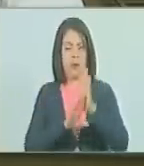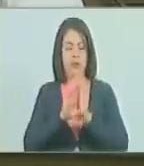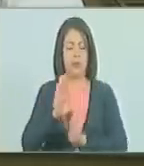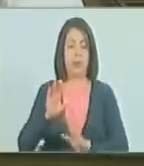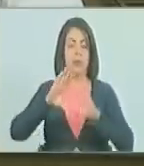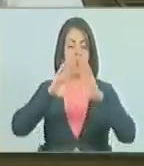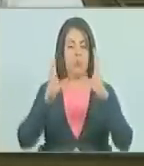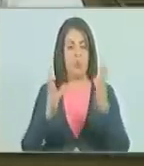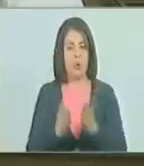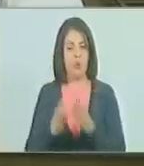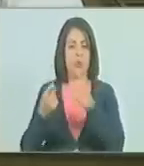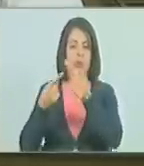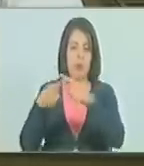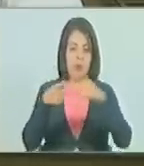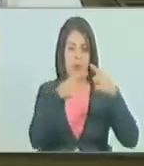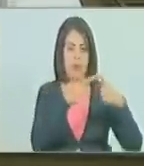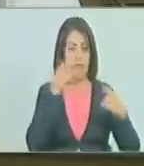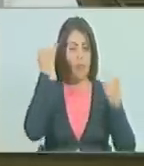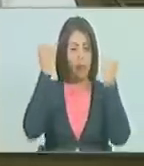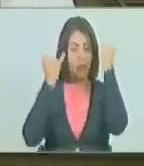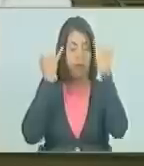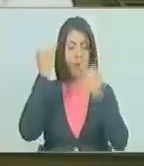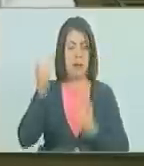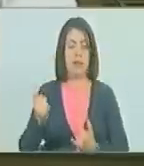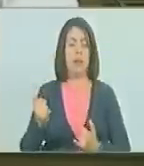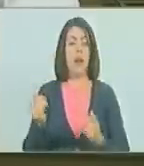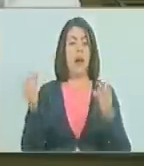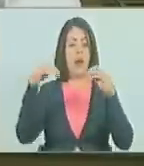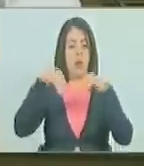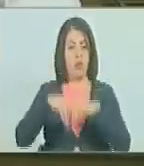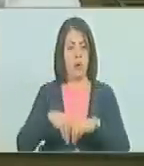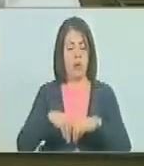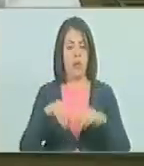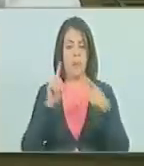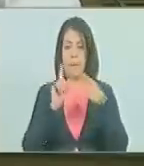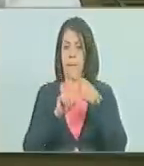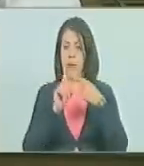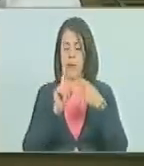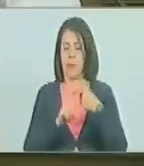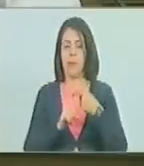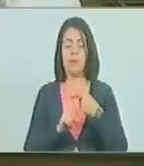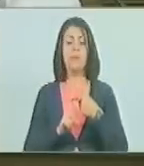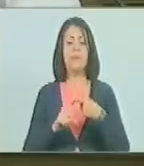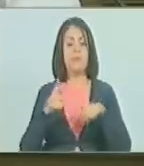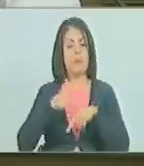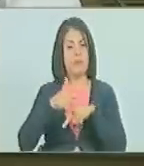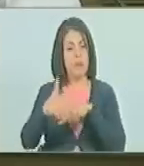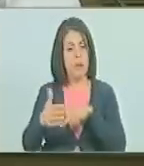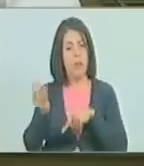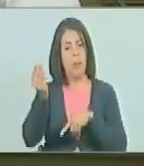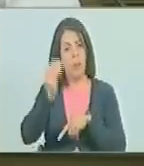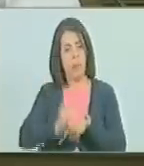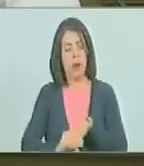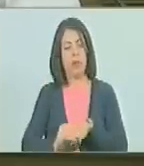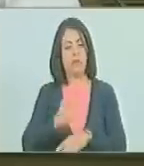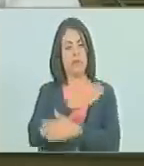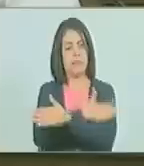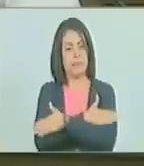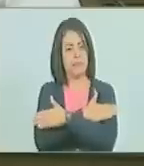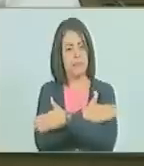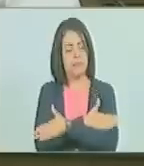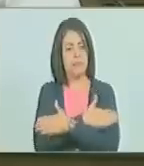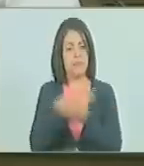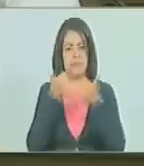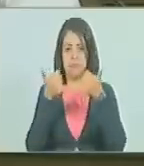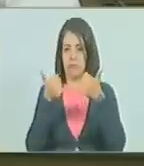un mundo multicéntrico y pluripolar. Acuerda, primero, extender nuestras más sinceras